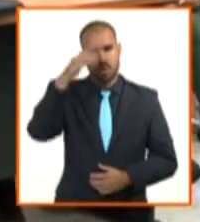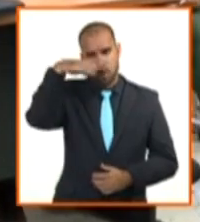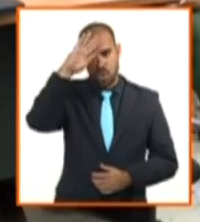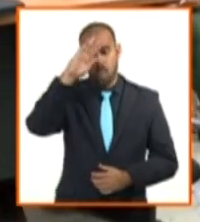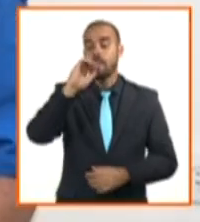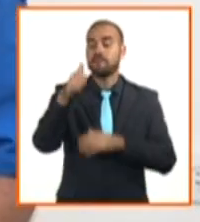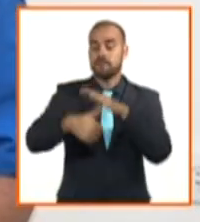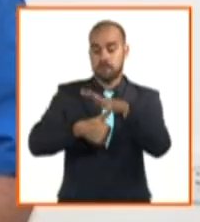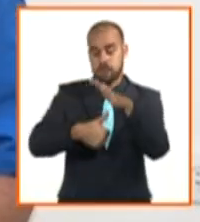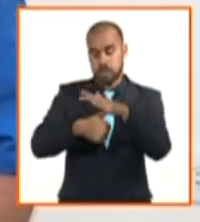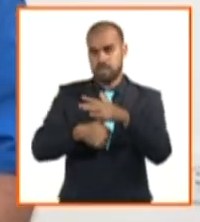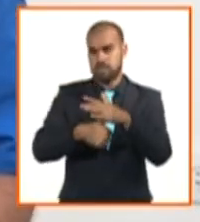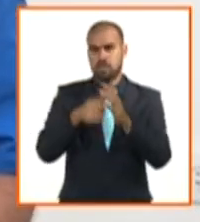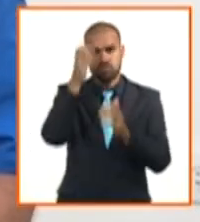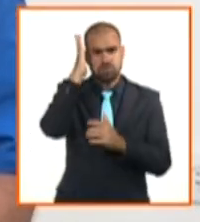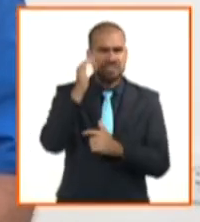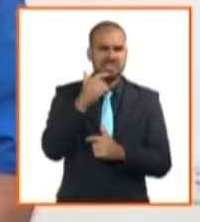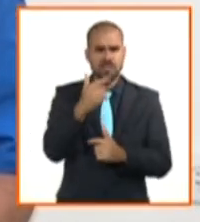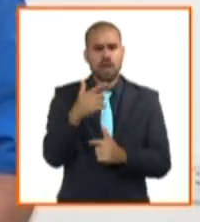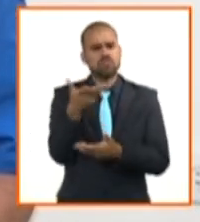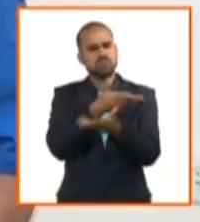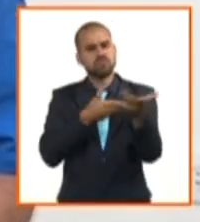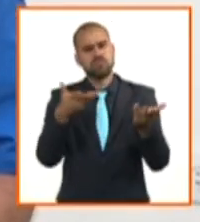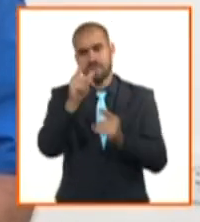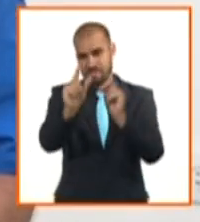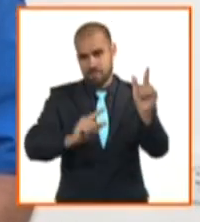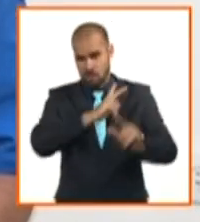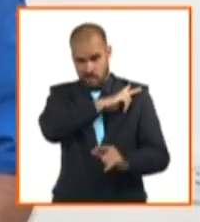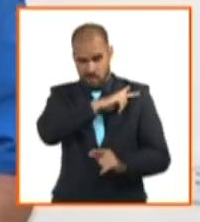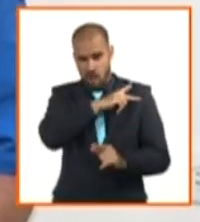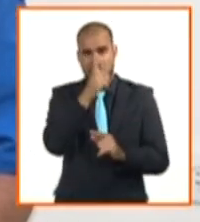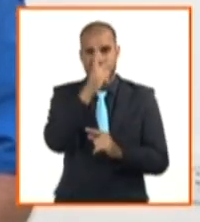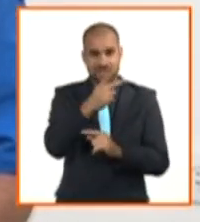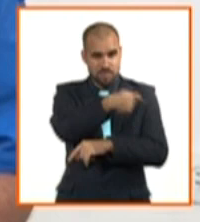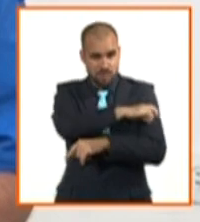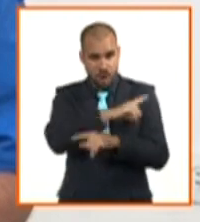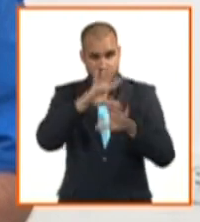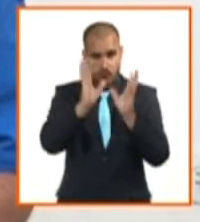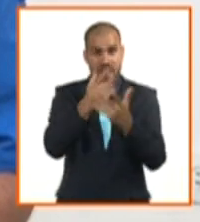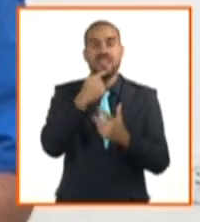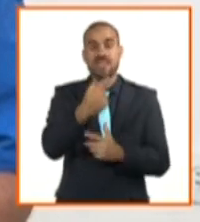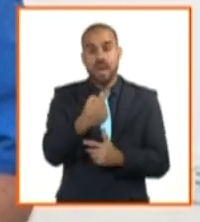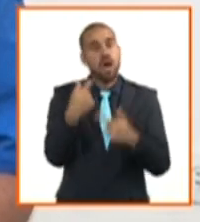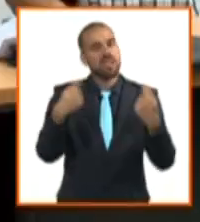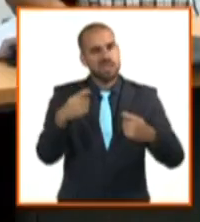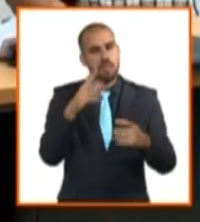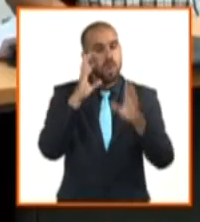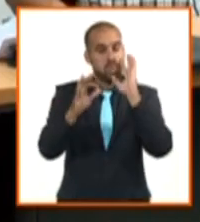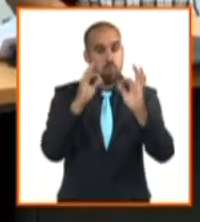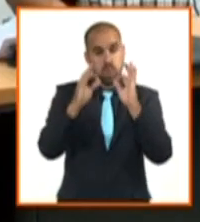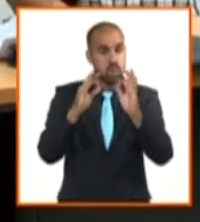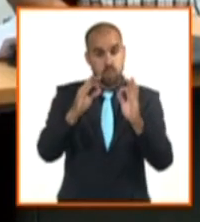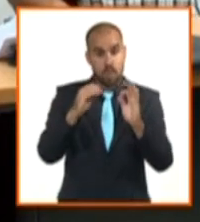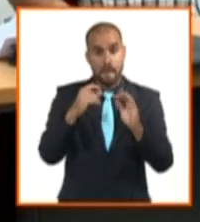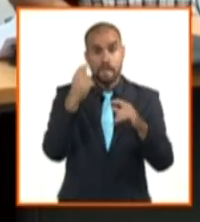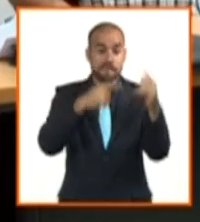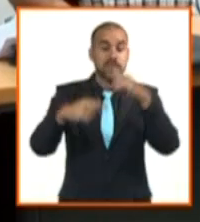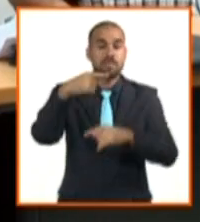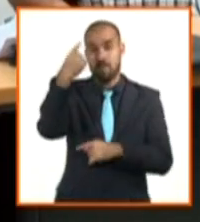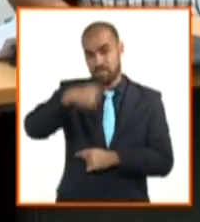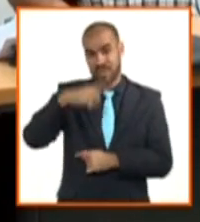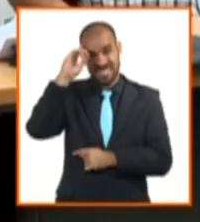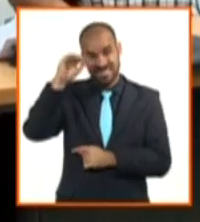estado mayor nacional de la defensa civil llamó a la población cubana a proteger la vida ante las intensas lluvias tormentas eléctricas e